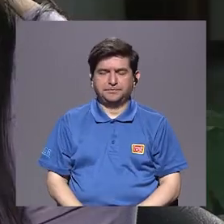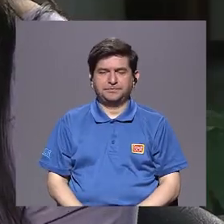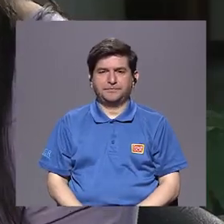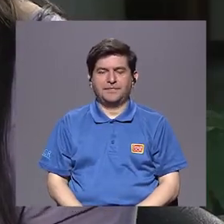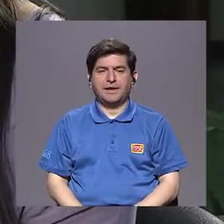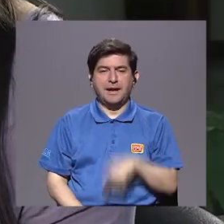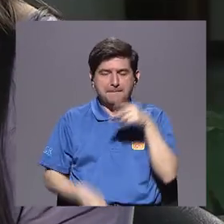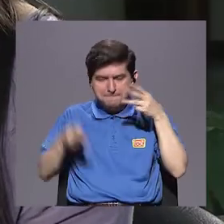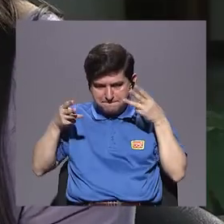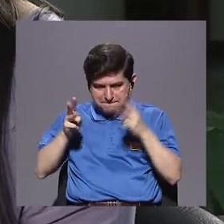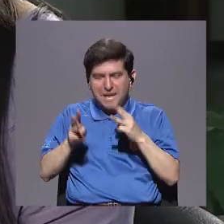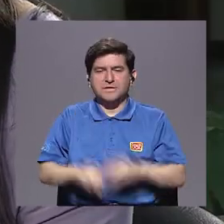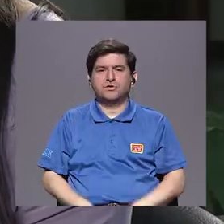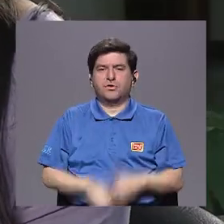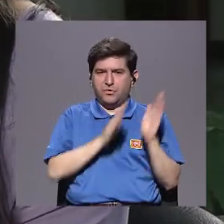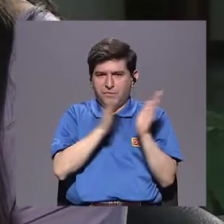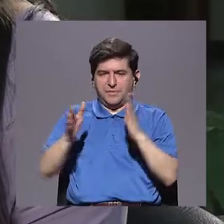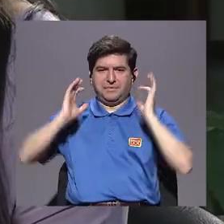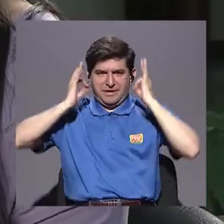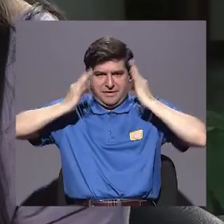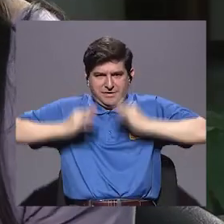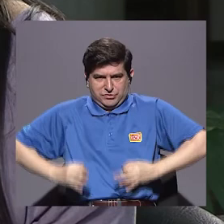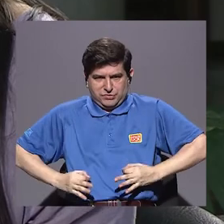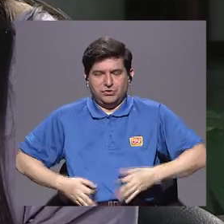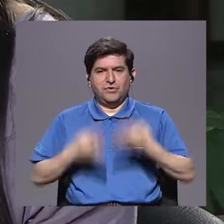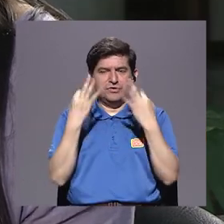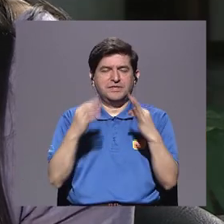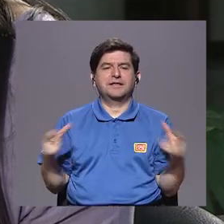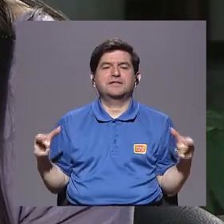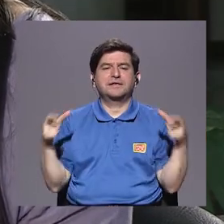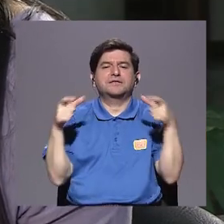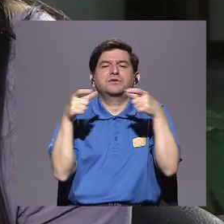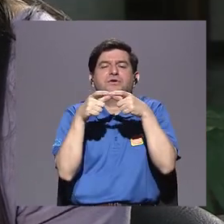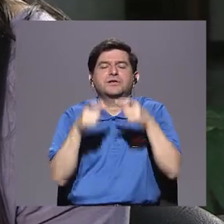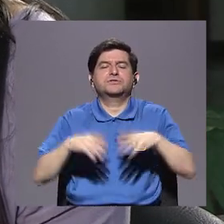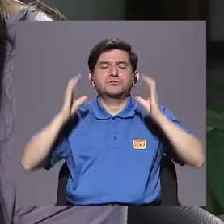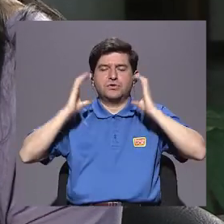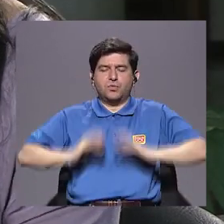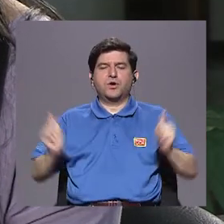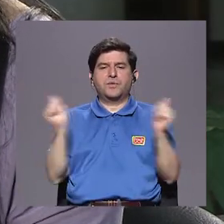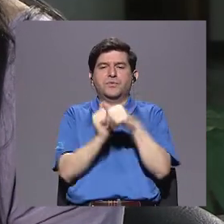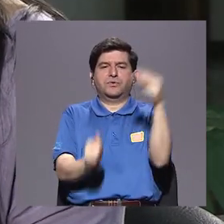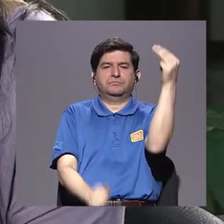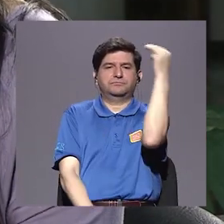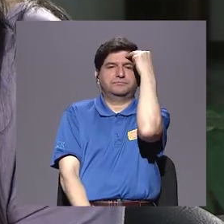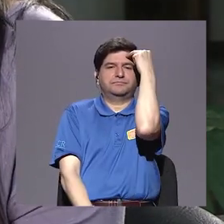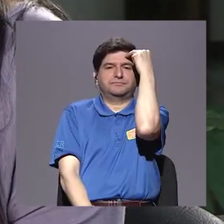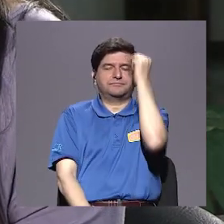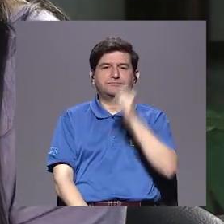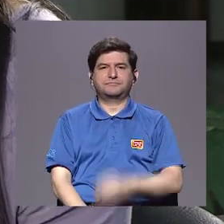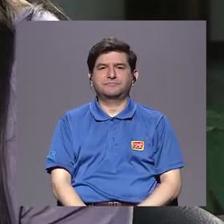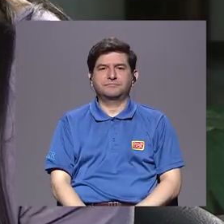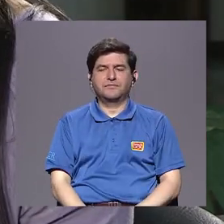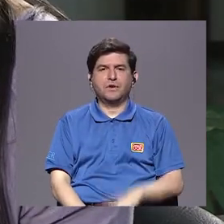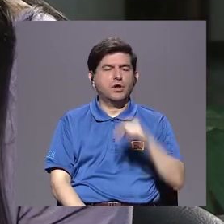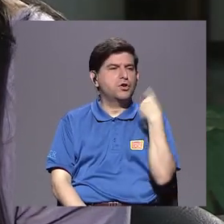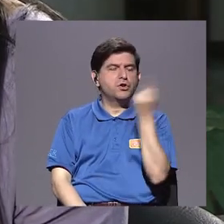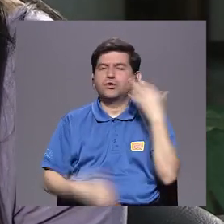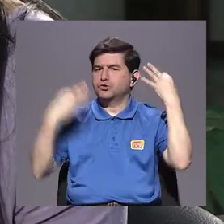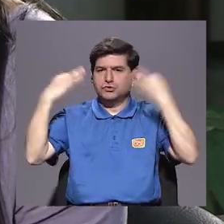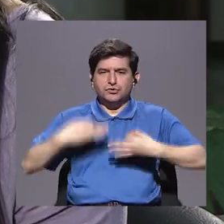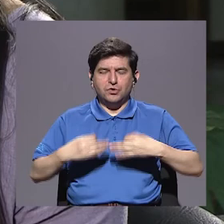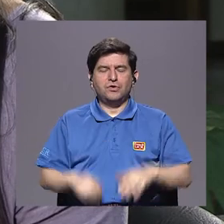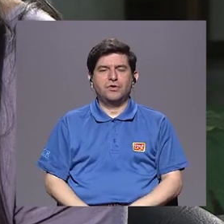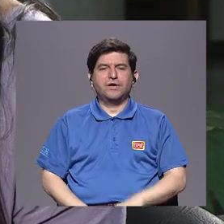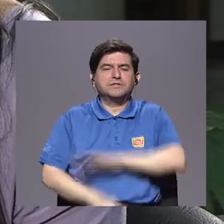Ok, Pilates es un método de acondicionamiento físico que busca conectar el cuerpo con la mente. Más allá de lo físico,